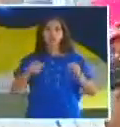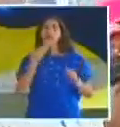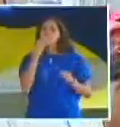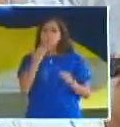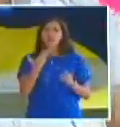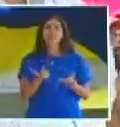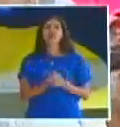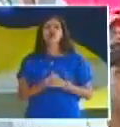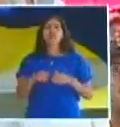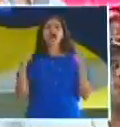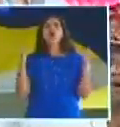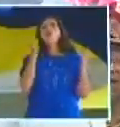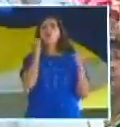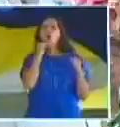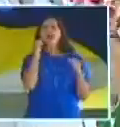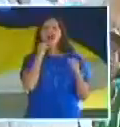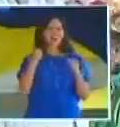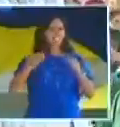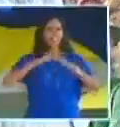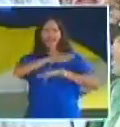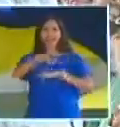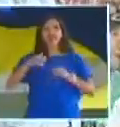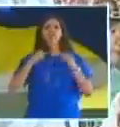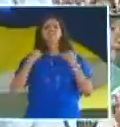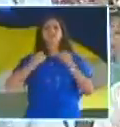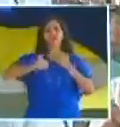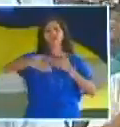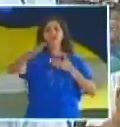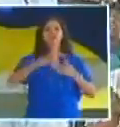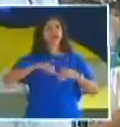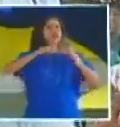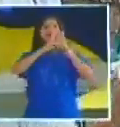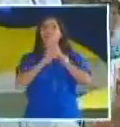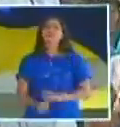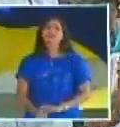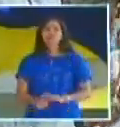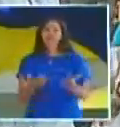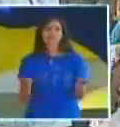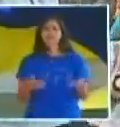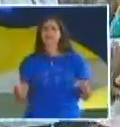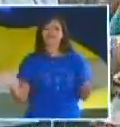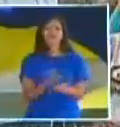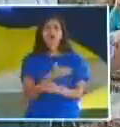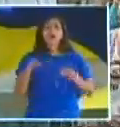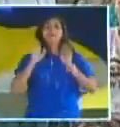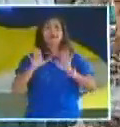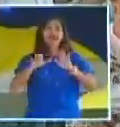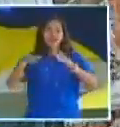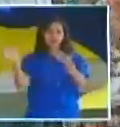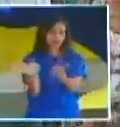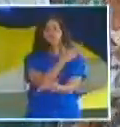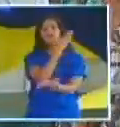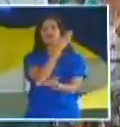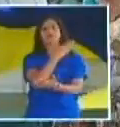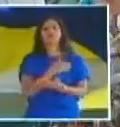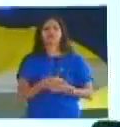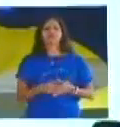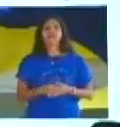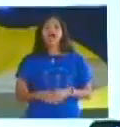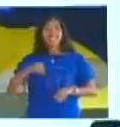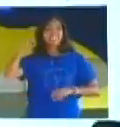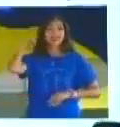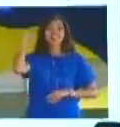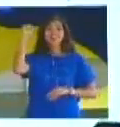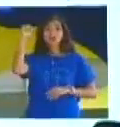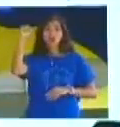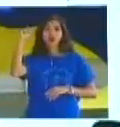intento de una huelga general indefinida. Ha sido derrotado el intento de un paro general indefinido y la